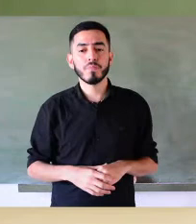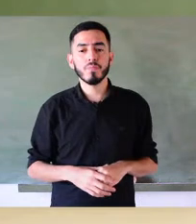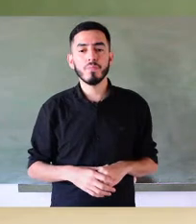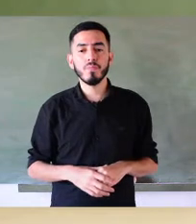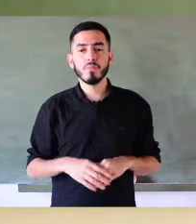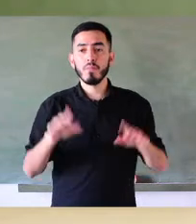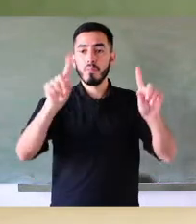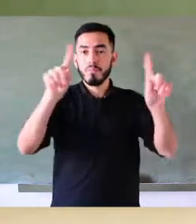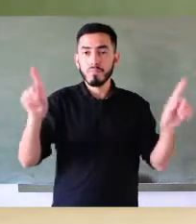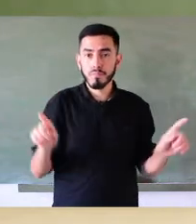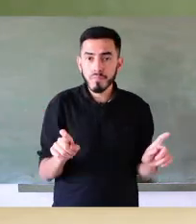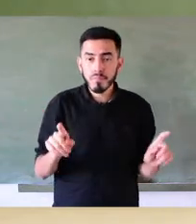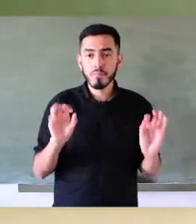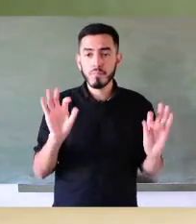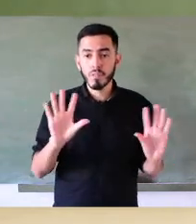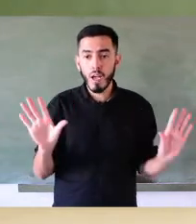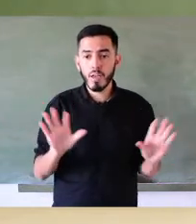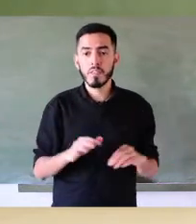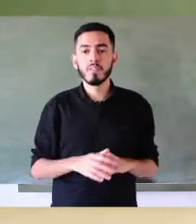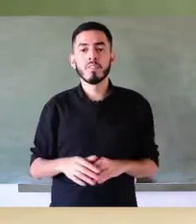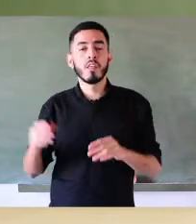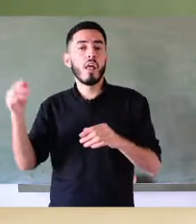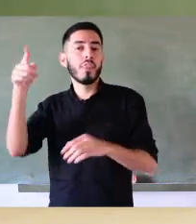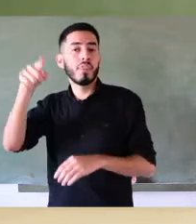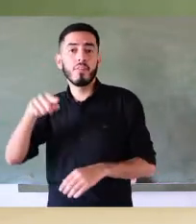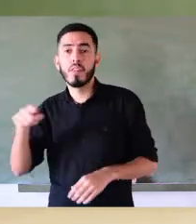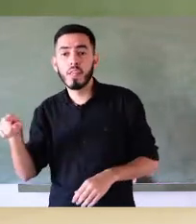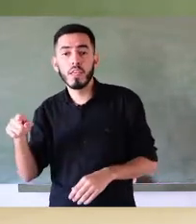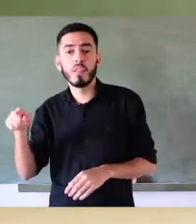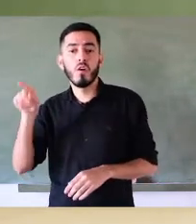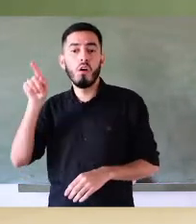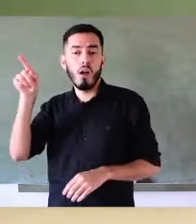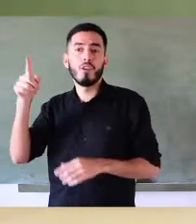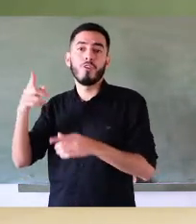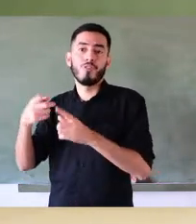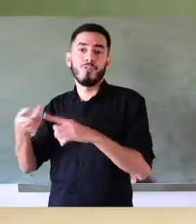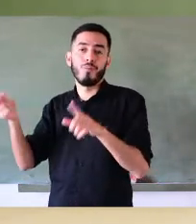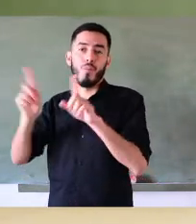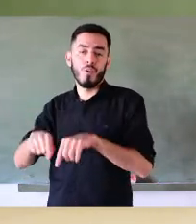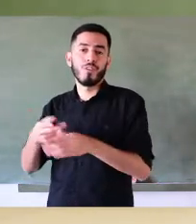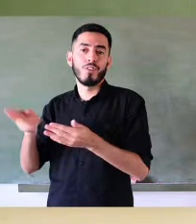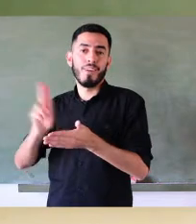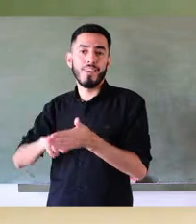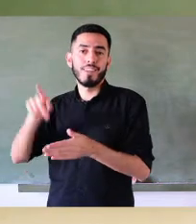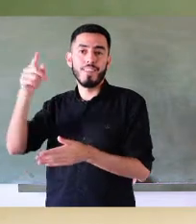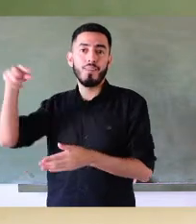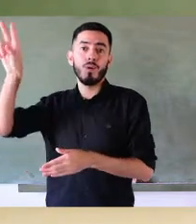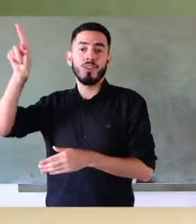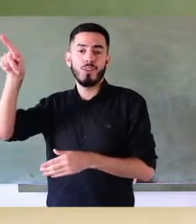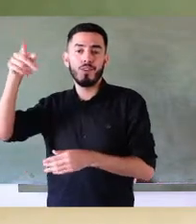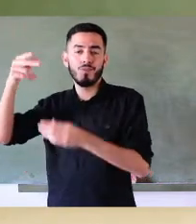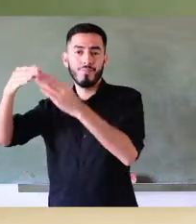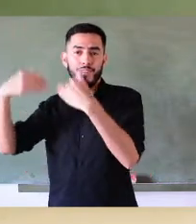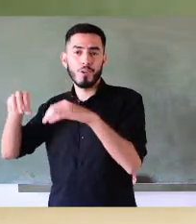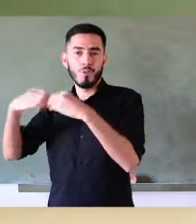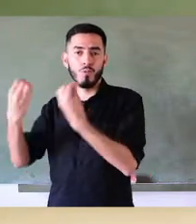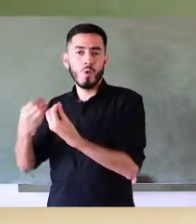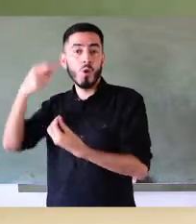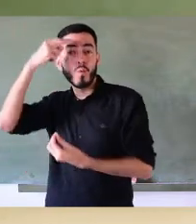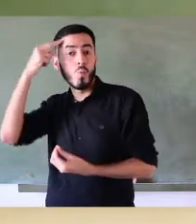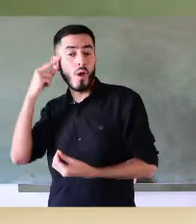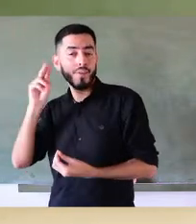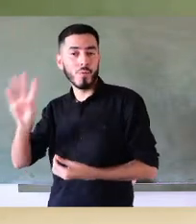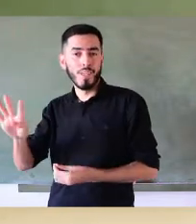tenemos esto, lo dividimos, nuevamente elevamos al cuadrado y nos queda 9 cuartos. Ahora bien,